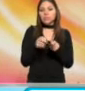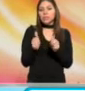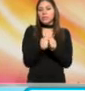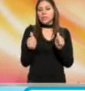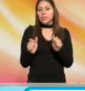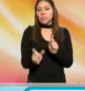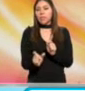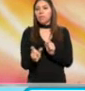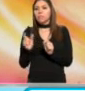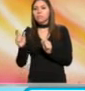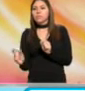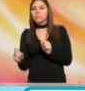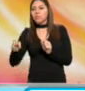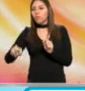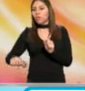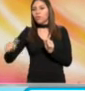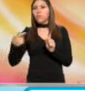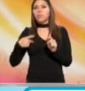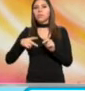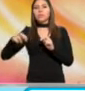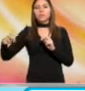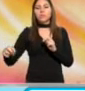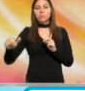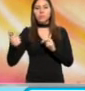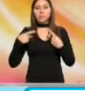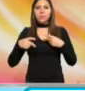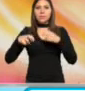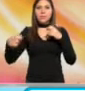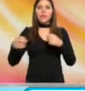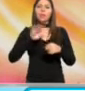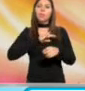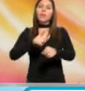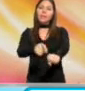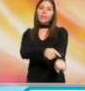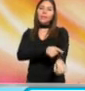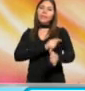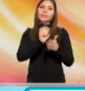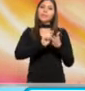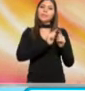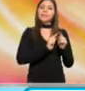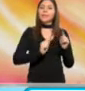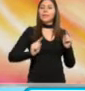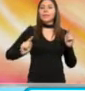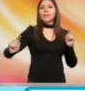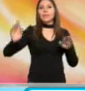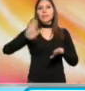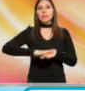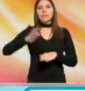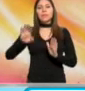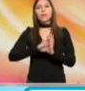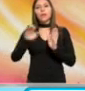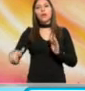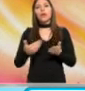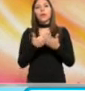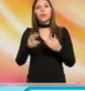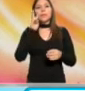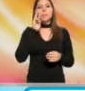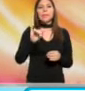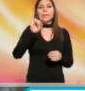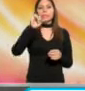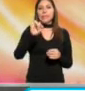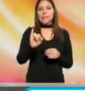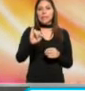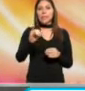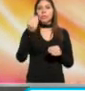un sitio a cada cosa. Y entonces además me puedo extender y escribir lo más grande posible. La I, por ejemplo, es una I que es